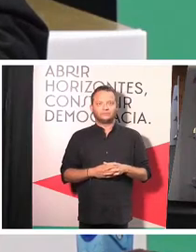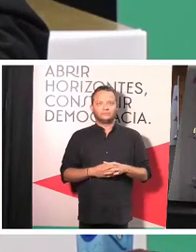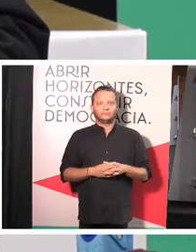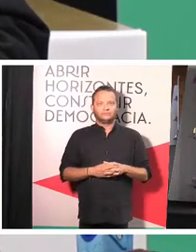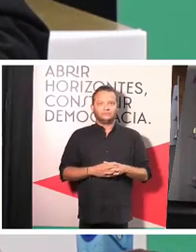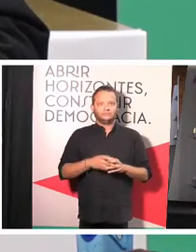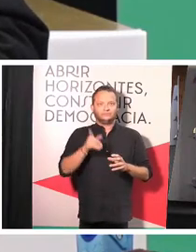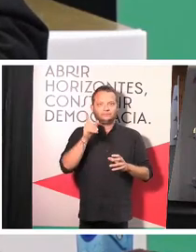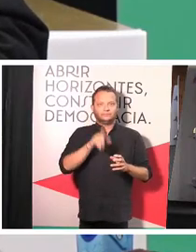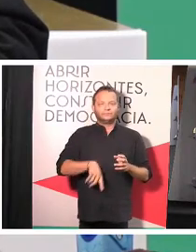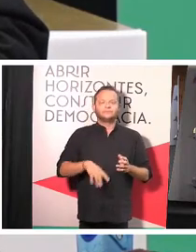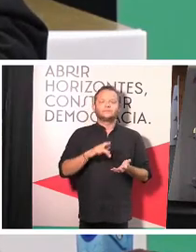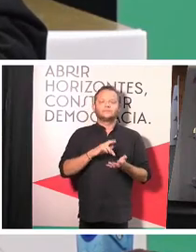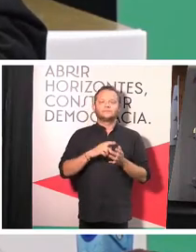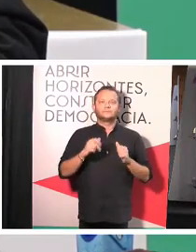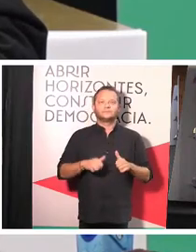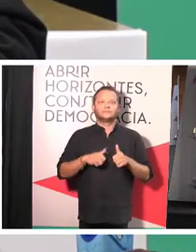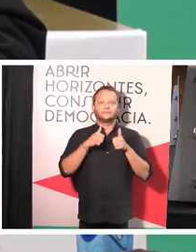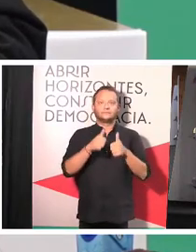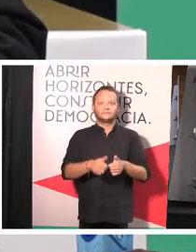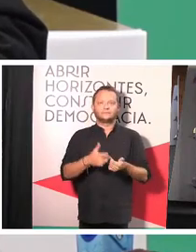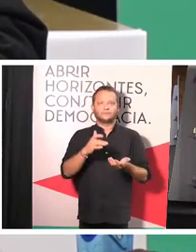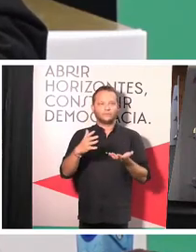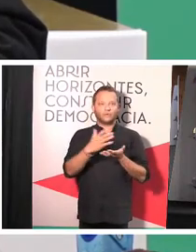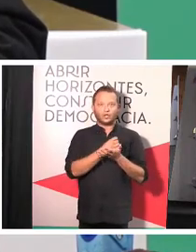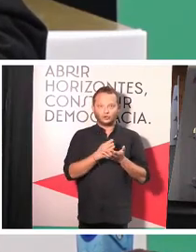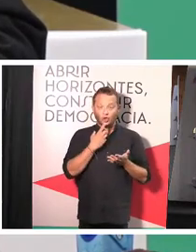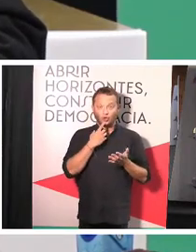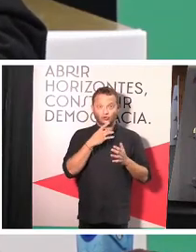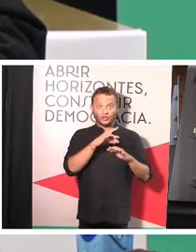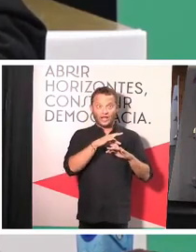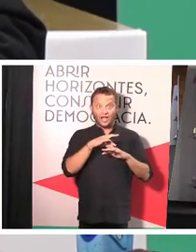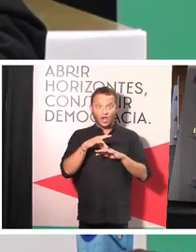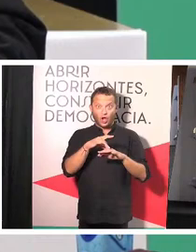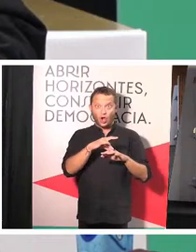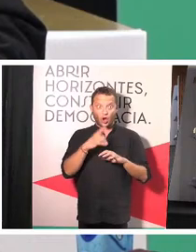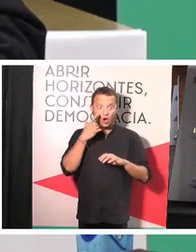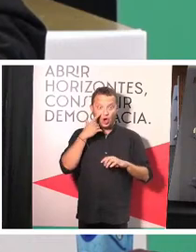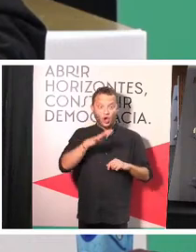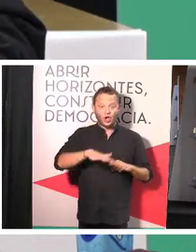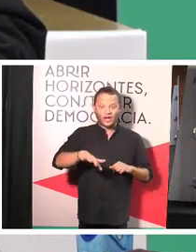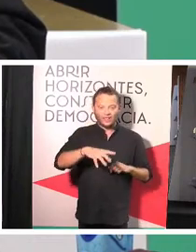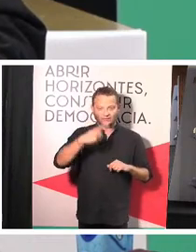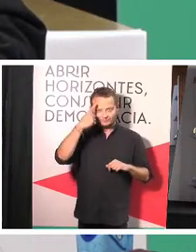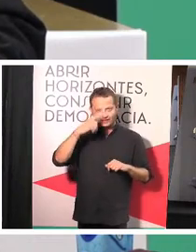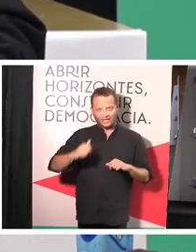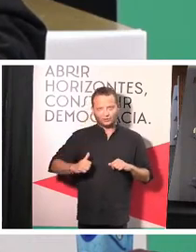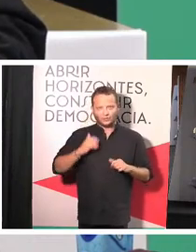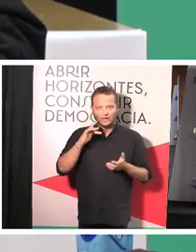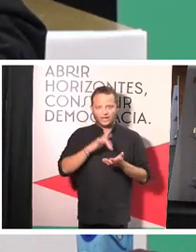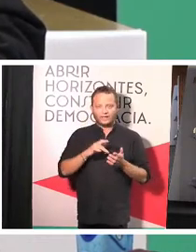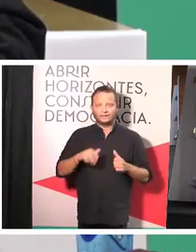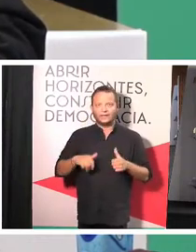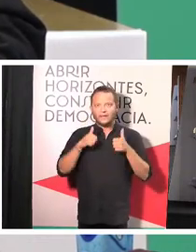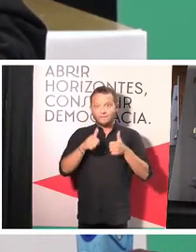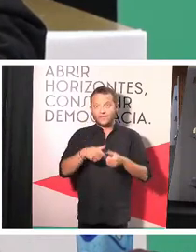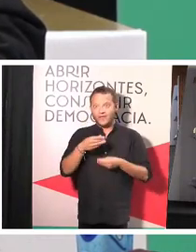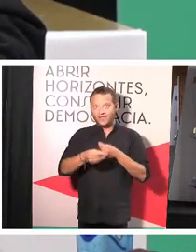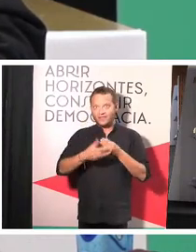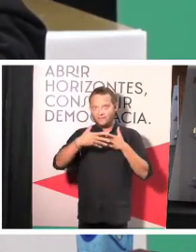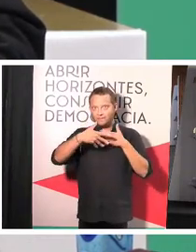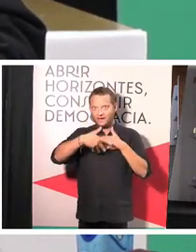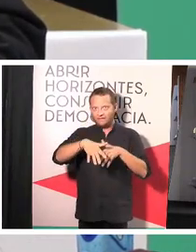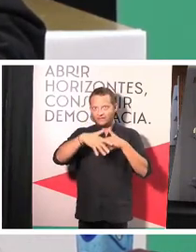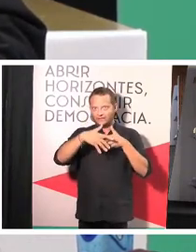También empieza, evidentemente estamos todos geolocalizados, así que casualmente la gente que empieza a ir a estas